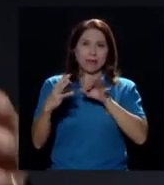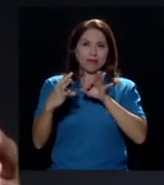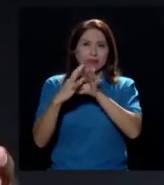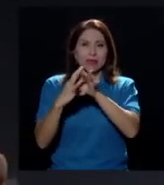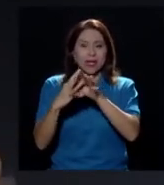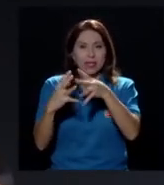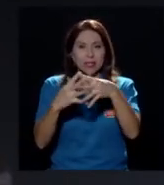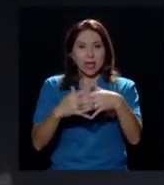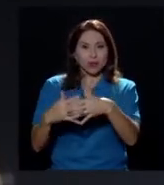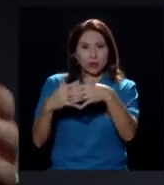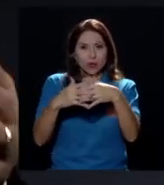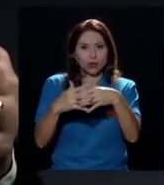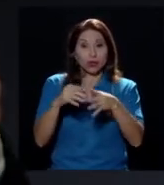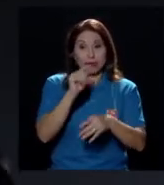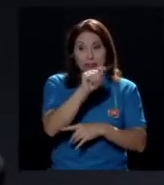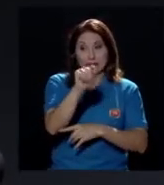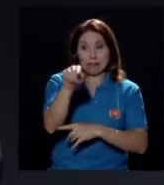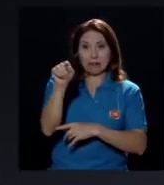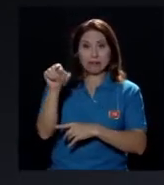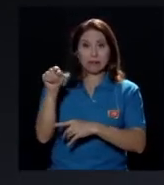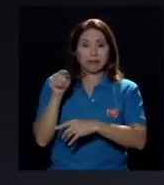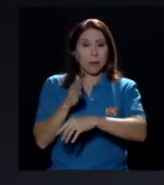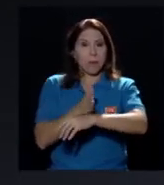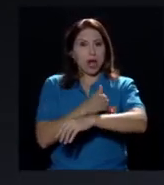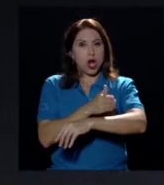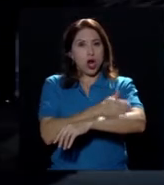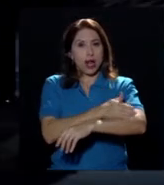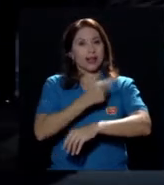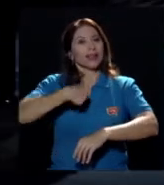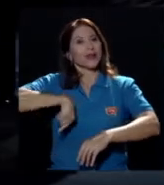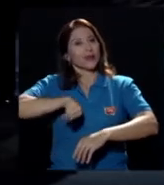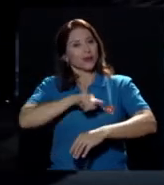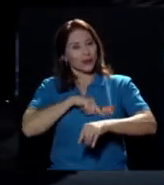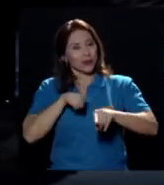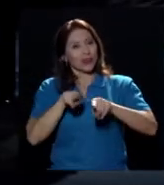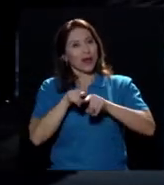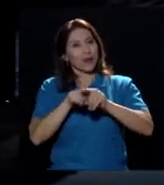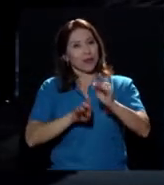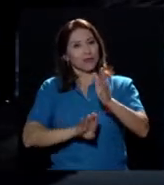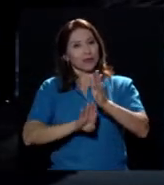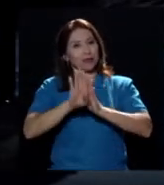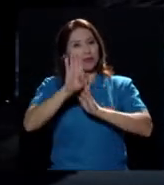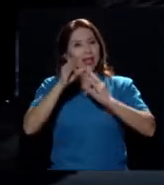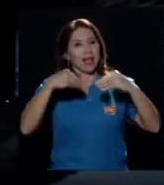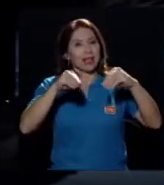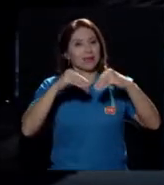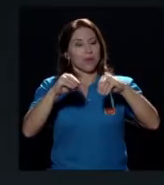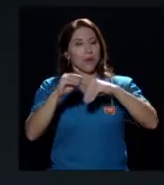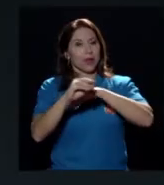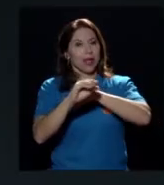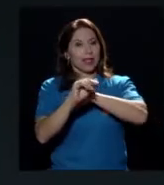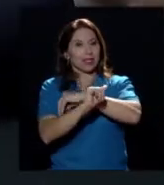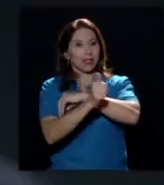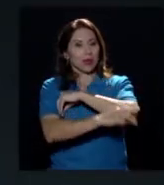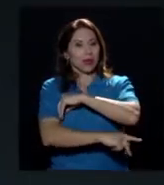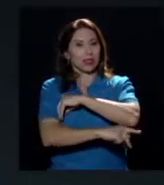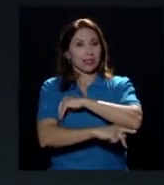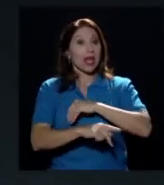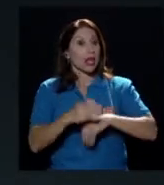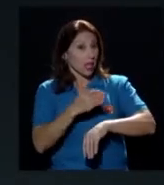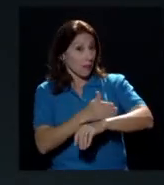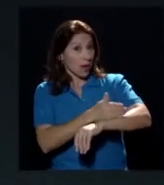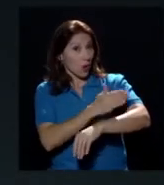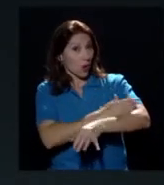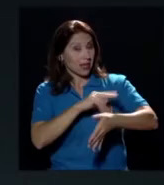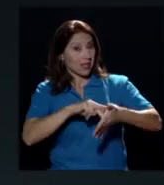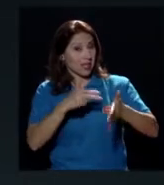ellos mejoran, nuestras exportaciones también crecen. Eso también. Y por cierto, mejoran es que su producto se vuelve más grande. Sí,